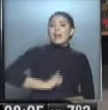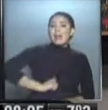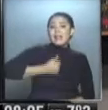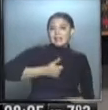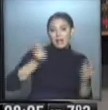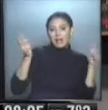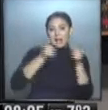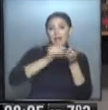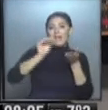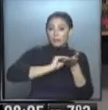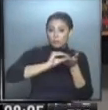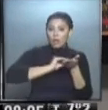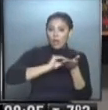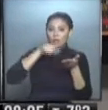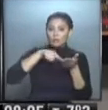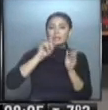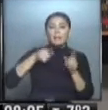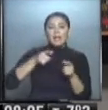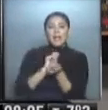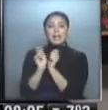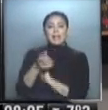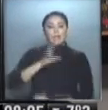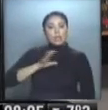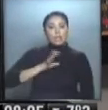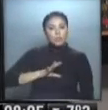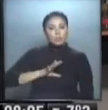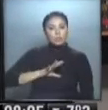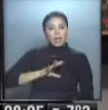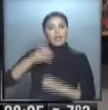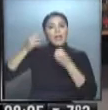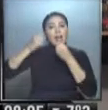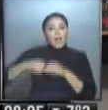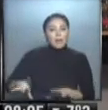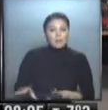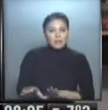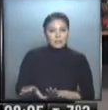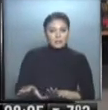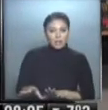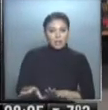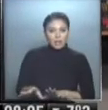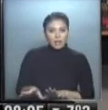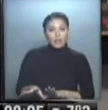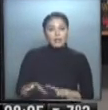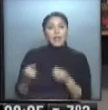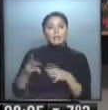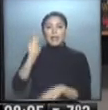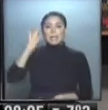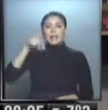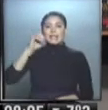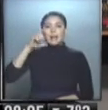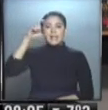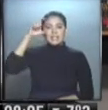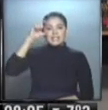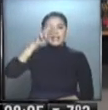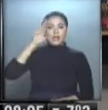diputados que lo hablamos anteriormente el tema del canje de deuda la reapertura de lo que es el plan cerrojo en